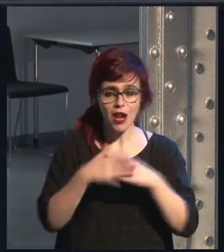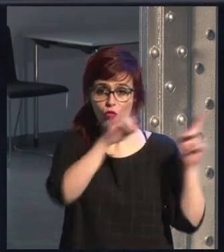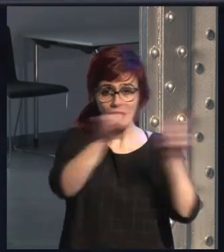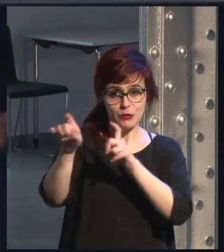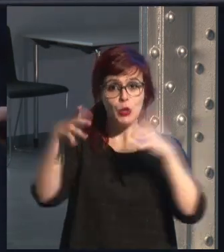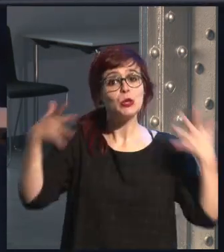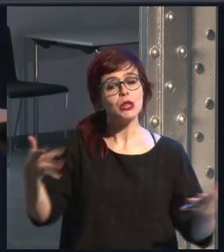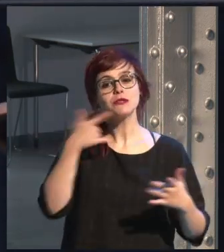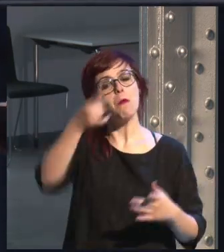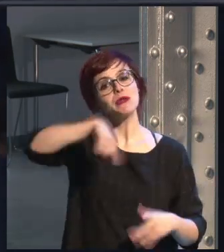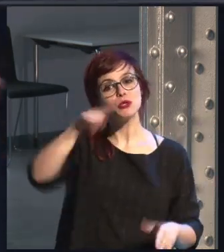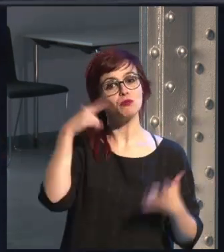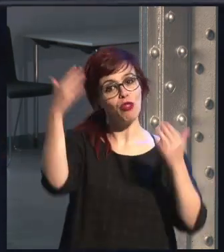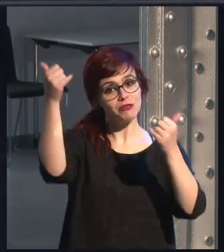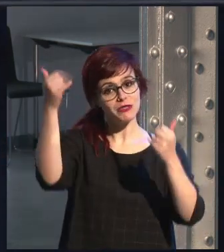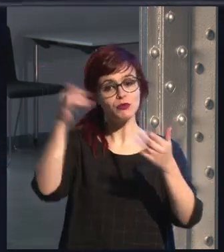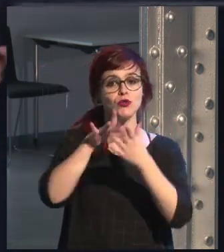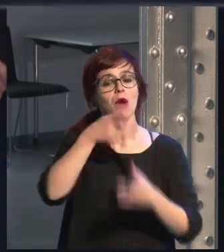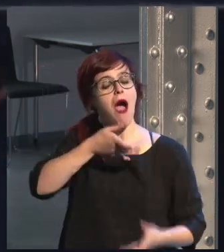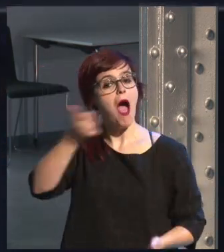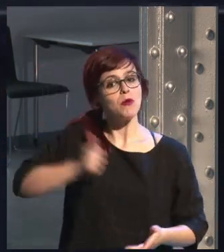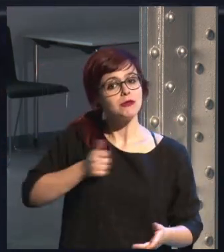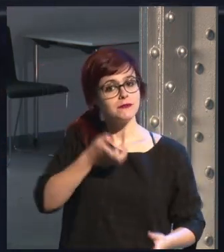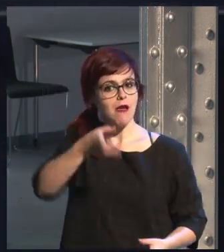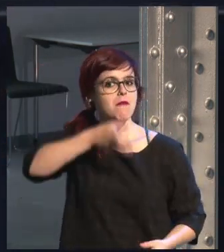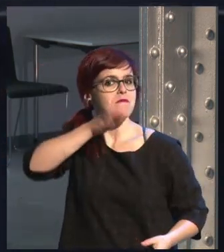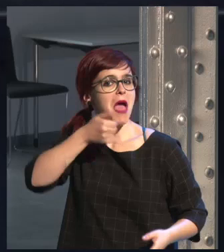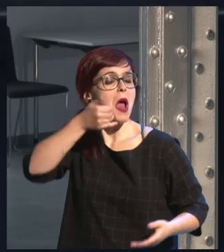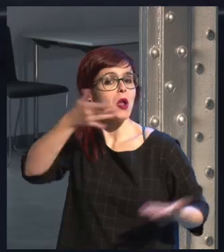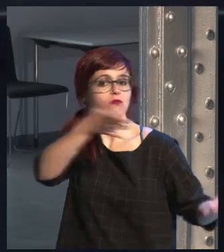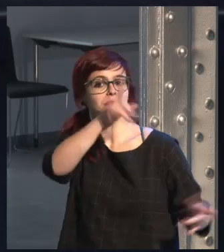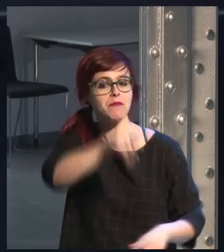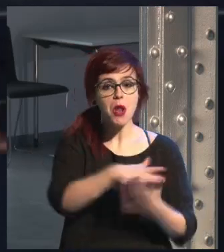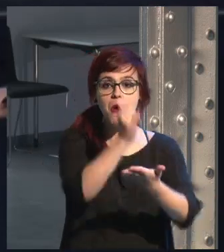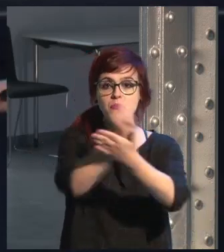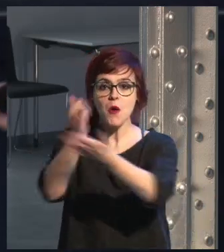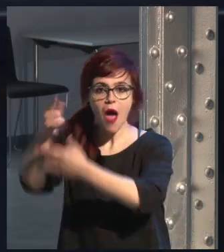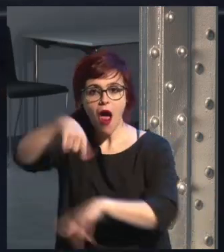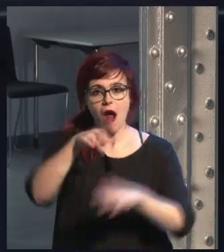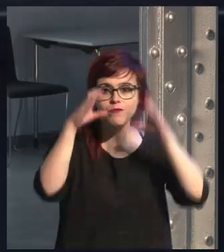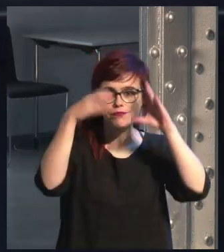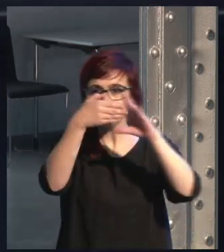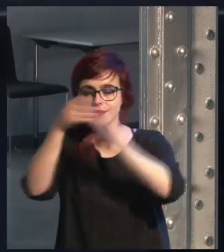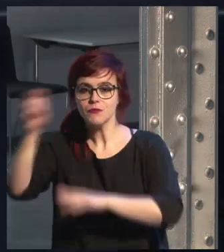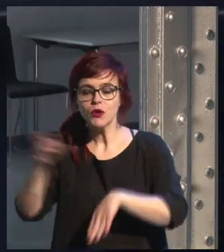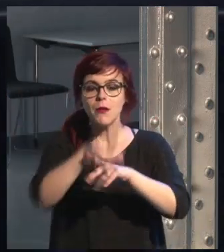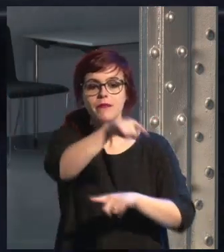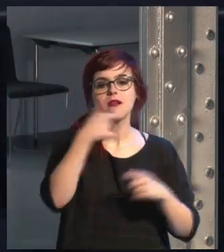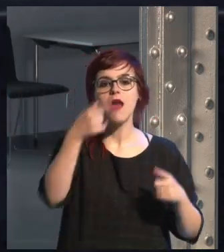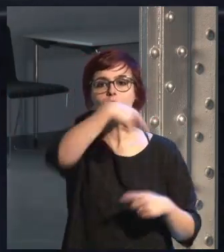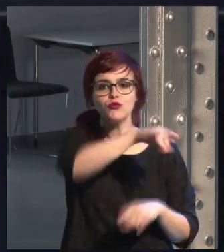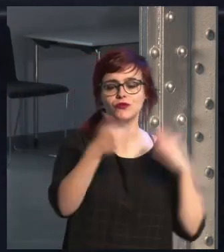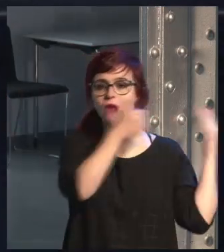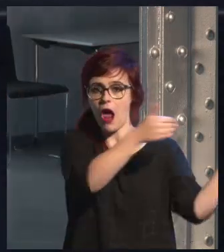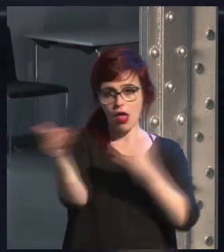yo creo que nos vamos a despedir, vamos a tomar algo, vamos a probar. Quería agradeceros que hayáis decidido acompañarnos esta